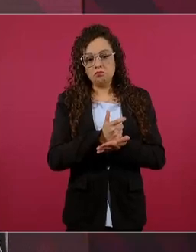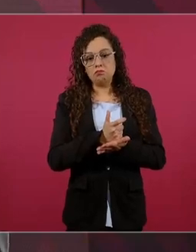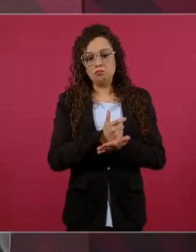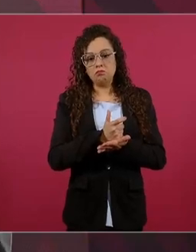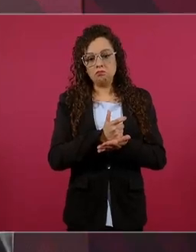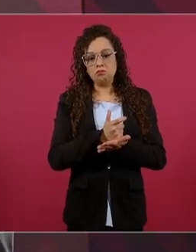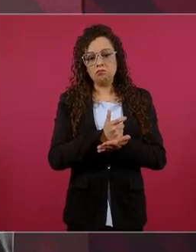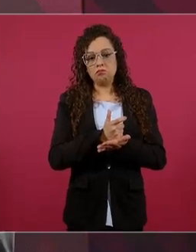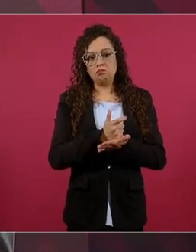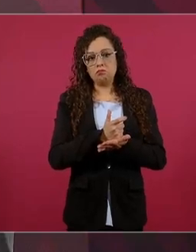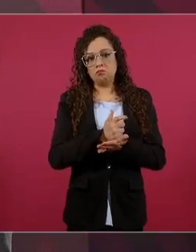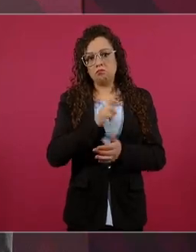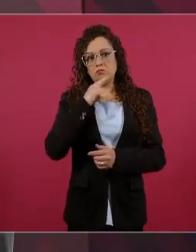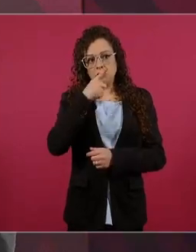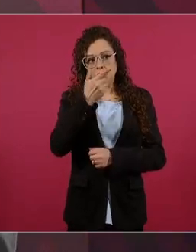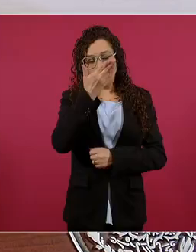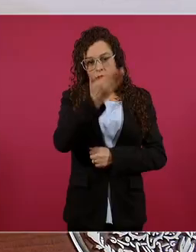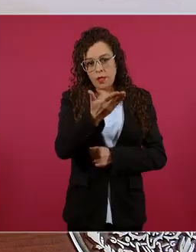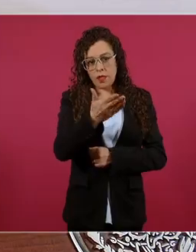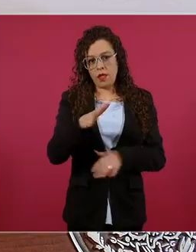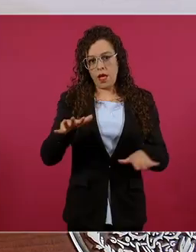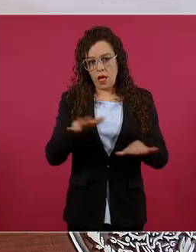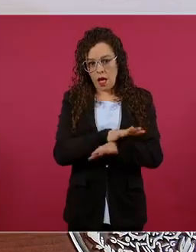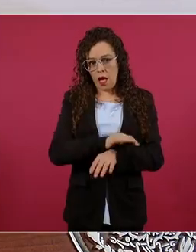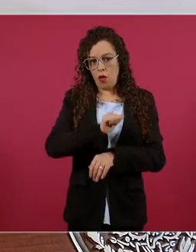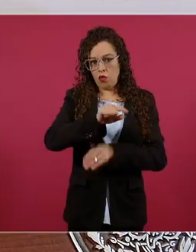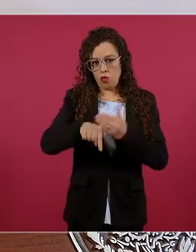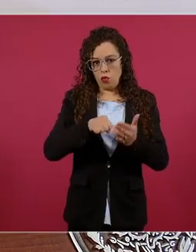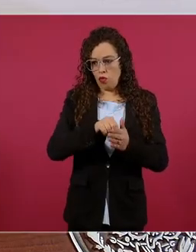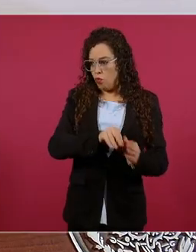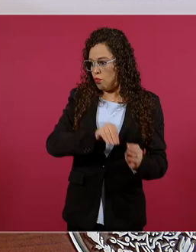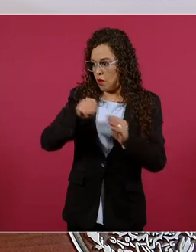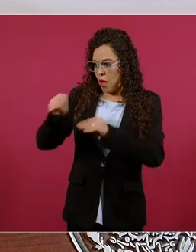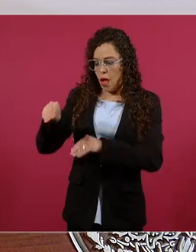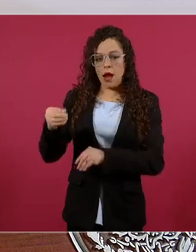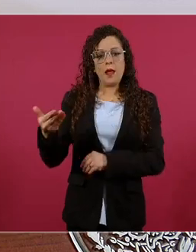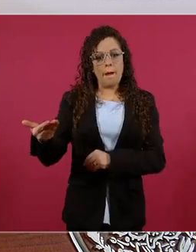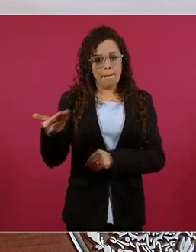pide que te cambien, pide que te protejan.